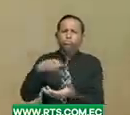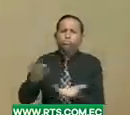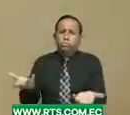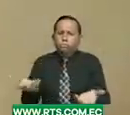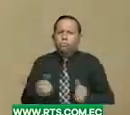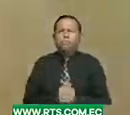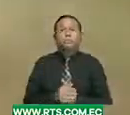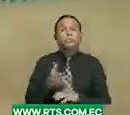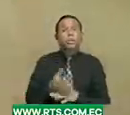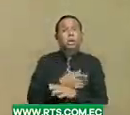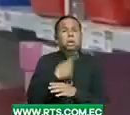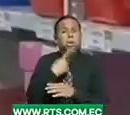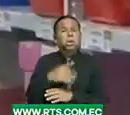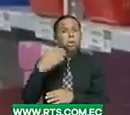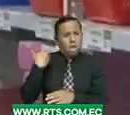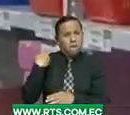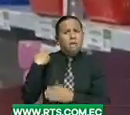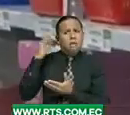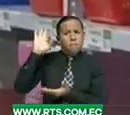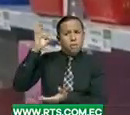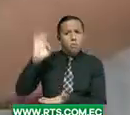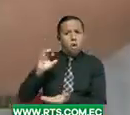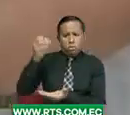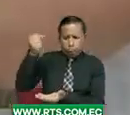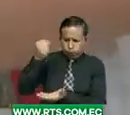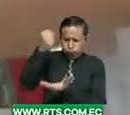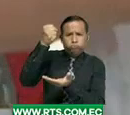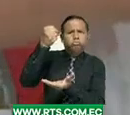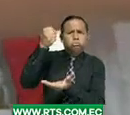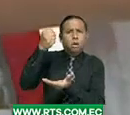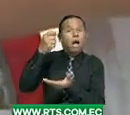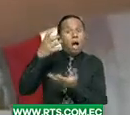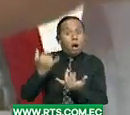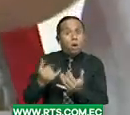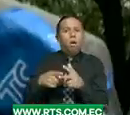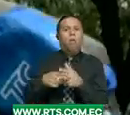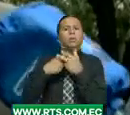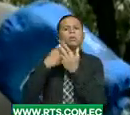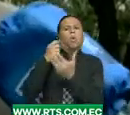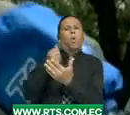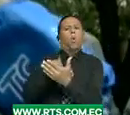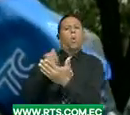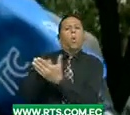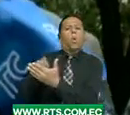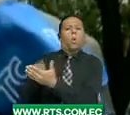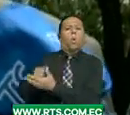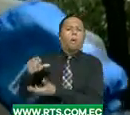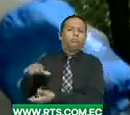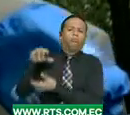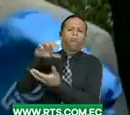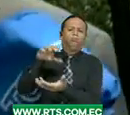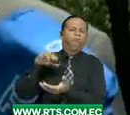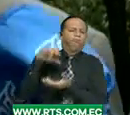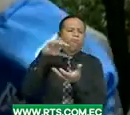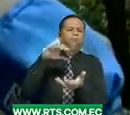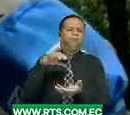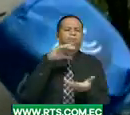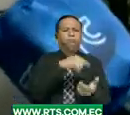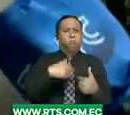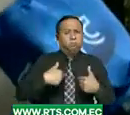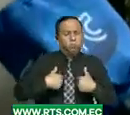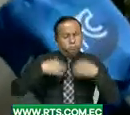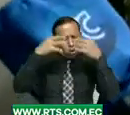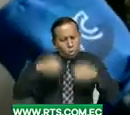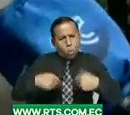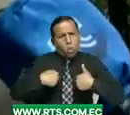que por eso se iniciarán lo más pronto posible la compra de los medicamentos. Tenga la seguridad que voy a hacer todo lo posible para que el